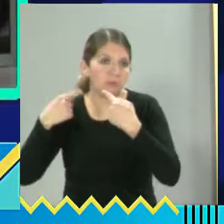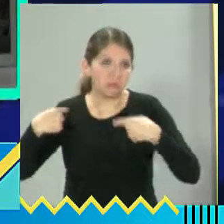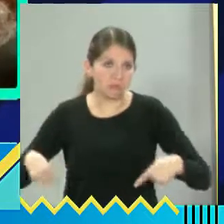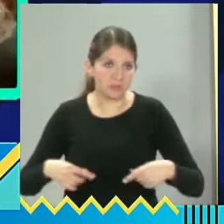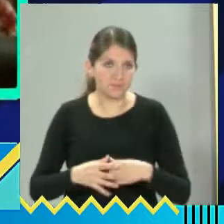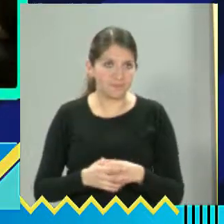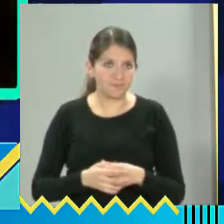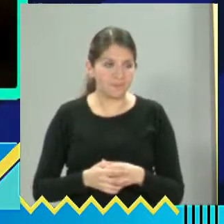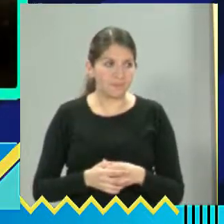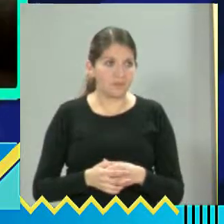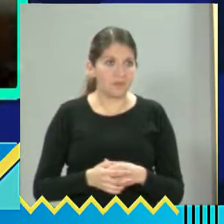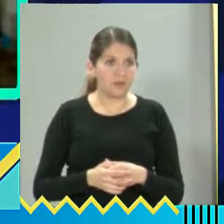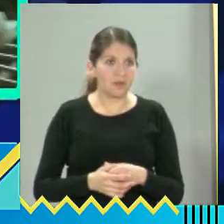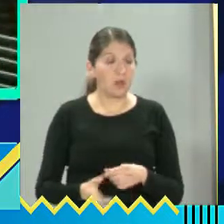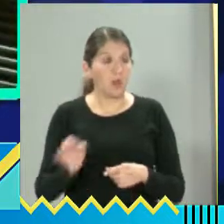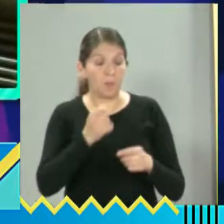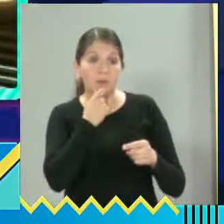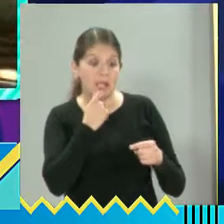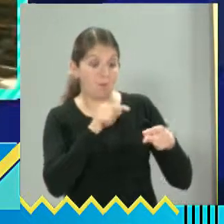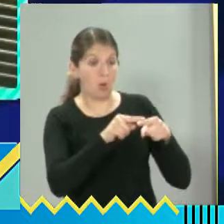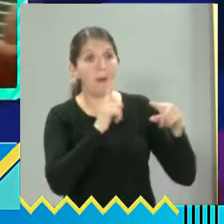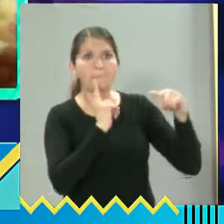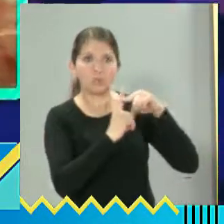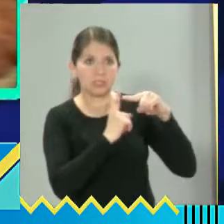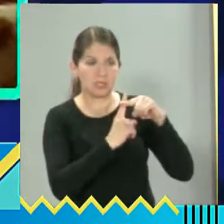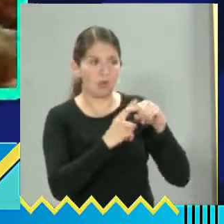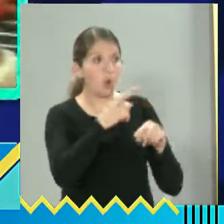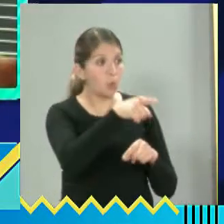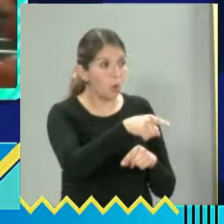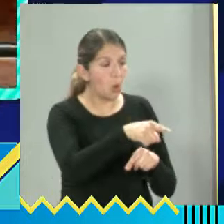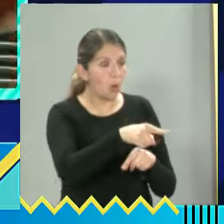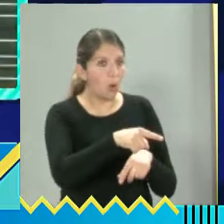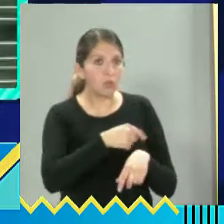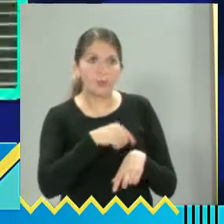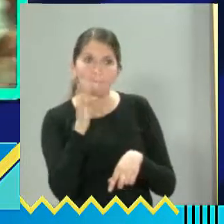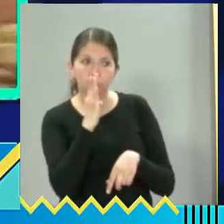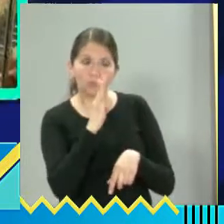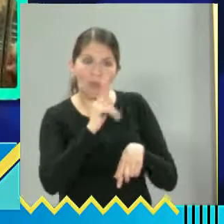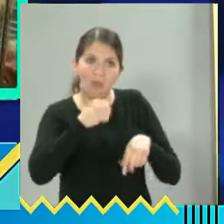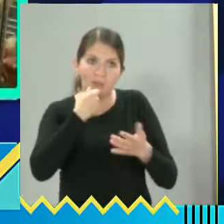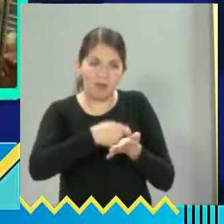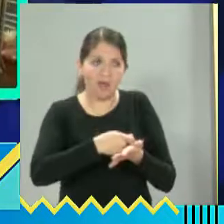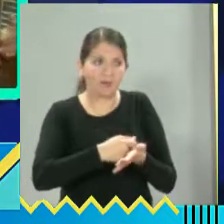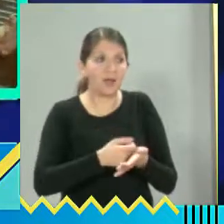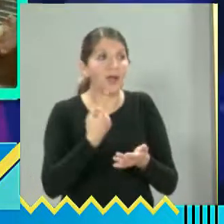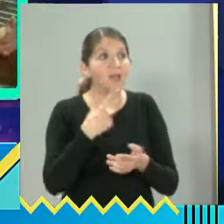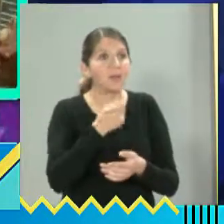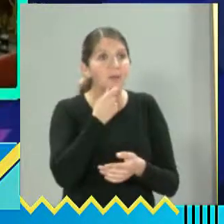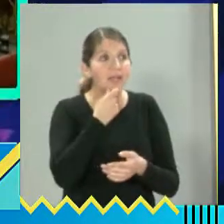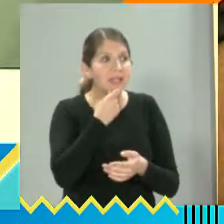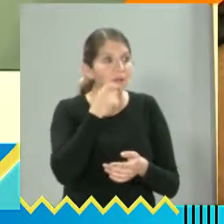punto de vista muy positivo, decir, bueno, si usted paga a tiempo, se va a ahorrar tanto de intereses, puede ahorrar tanto,